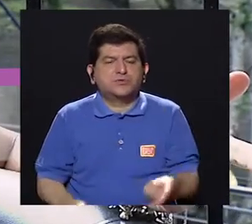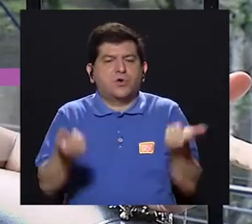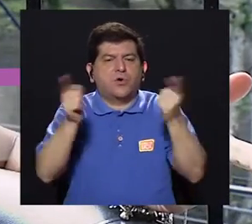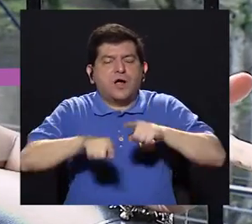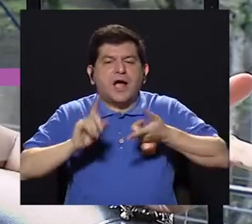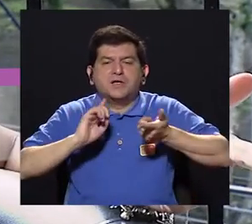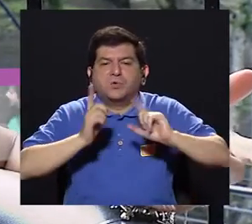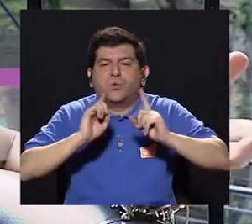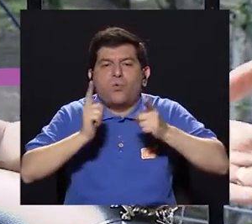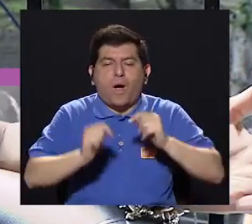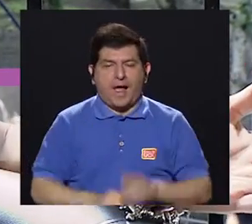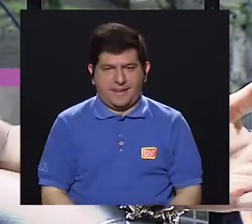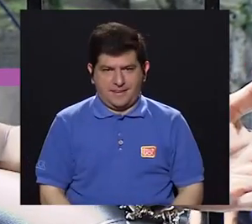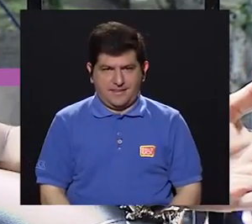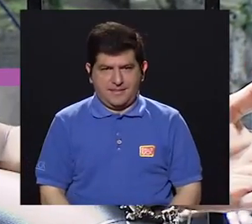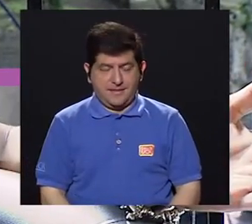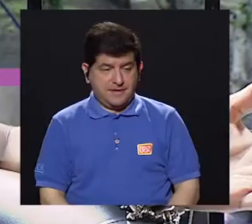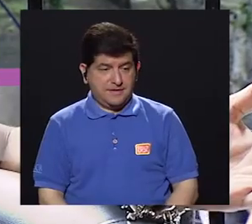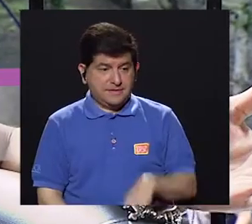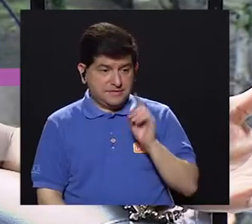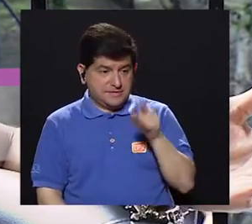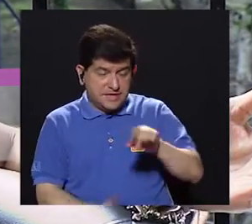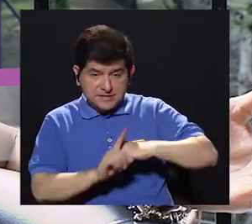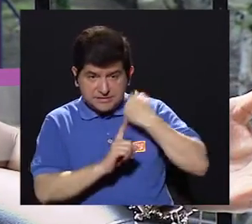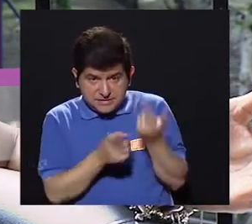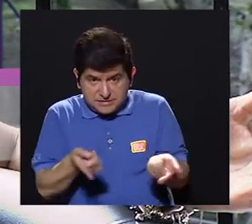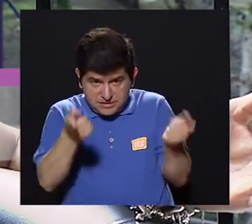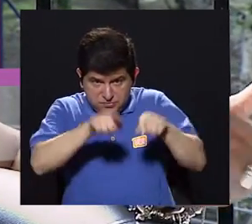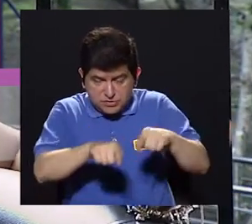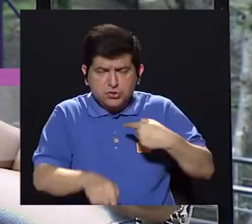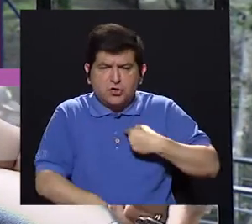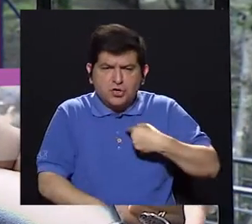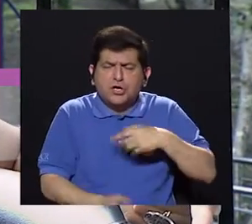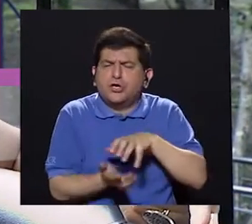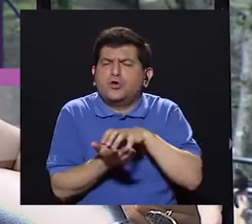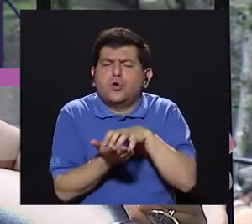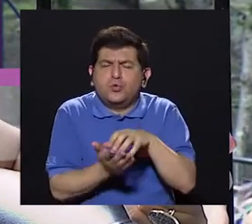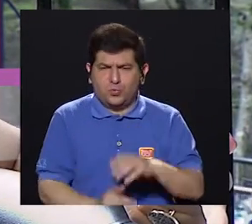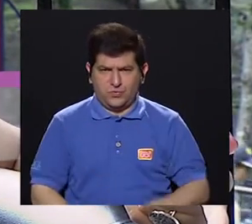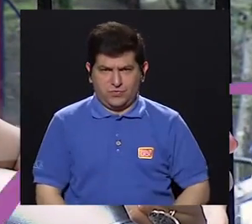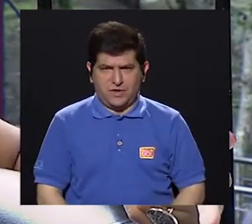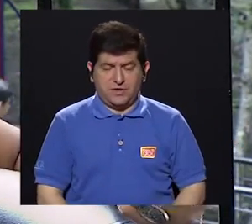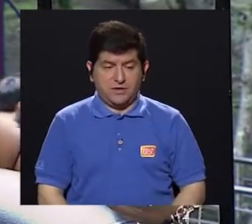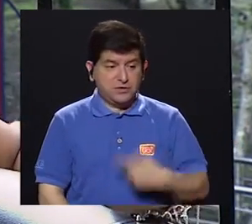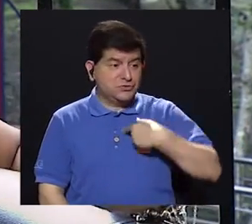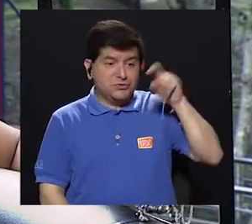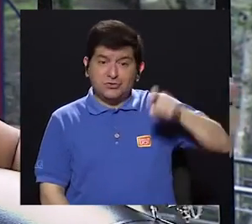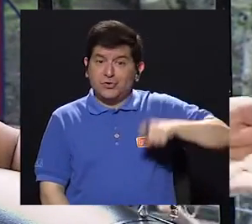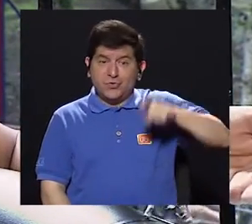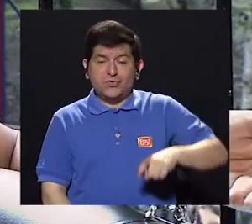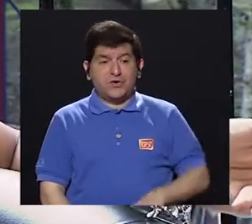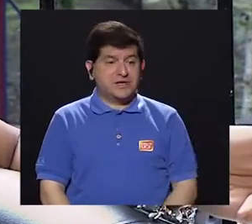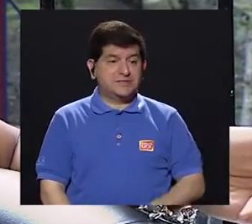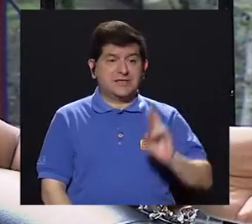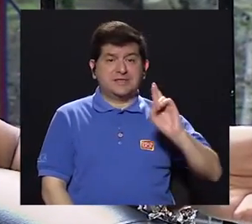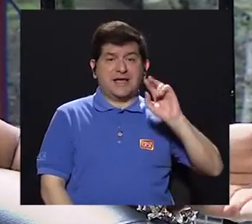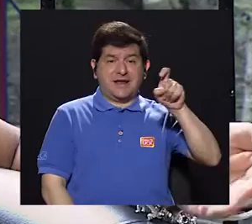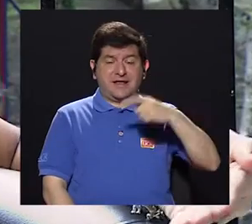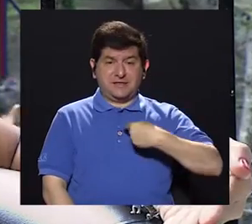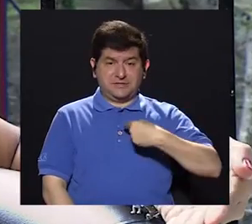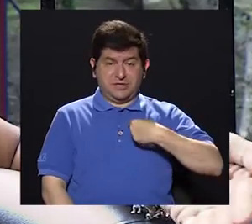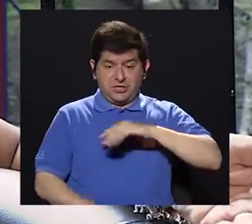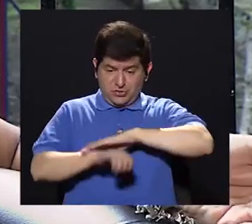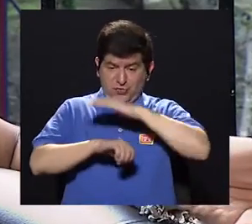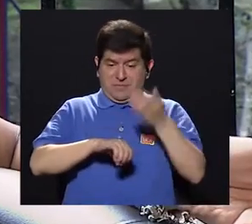caso? ¿En cuál caso sería si está contraindicado? Y también me surge esta duda, si uno necesita la placa pero